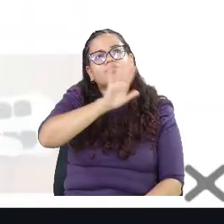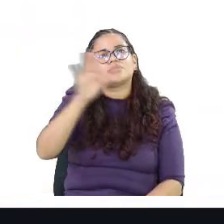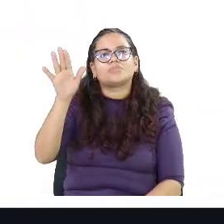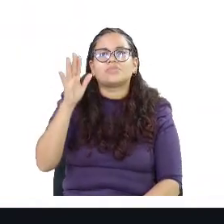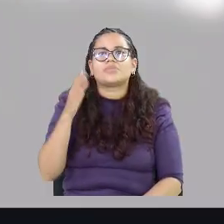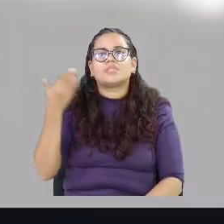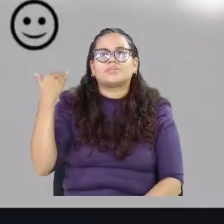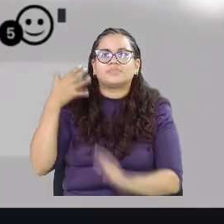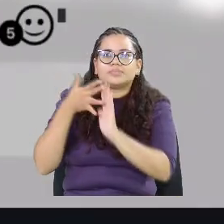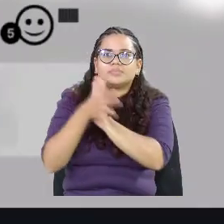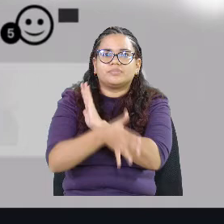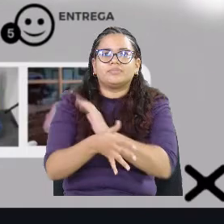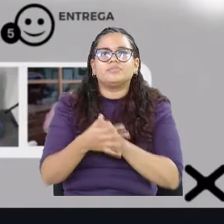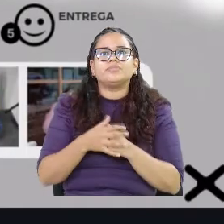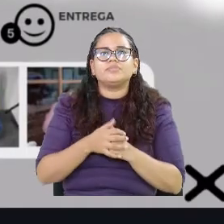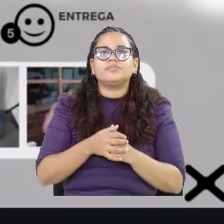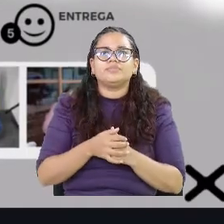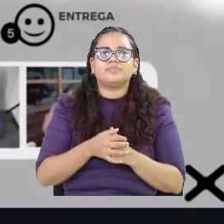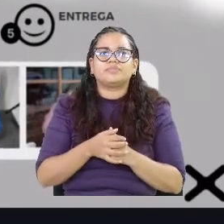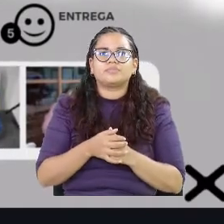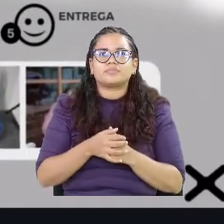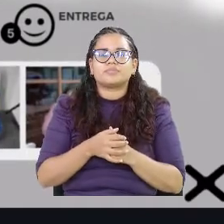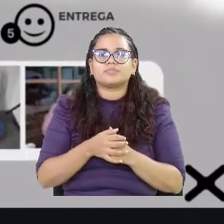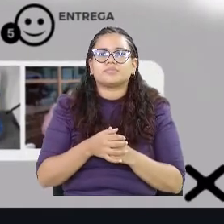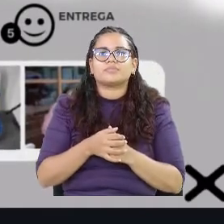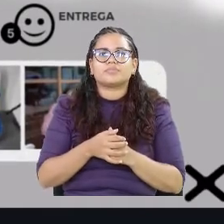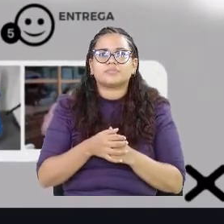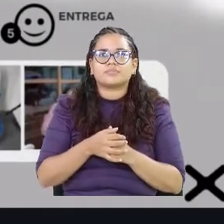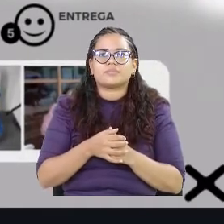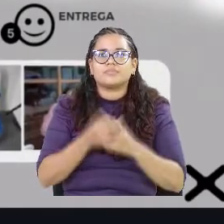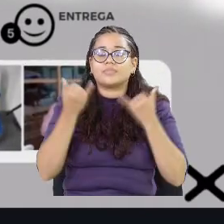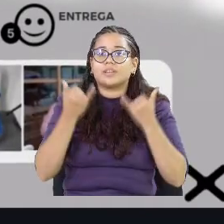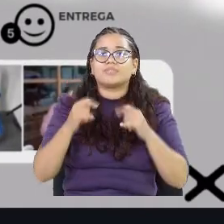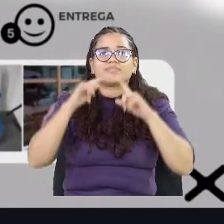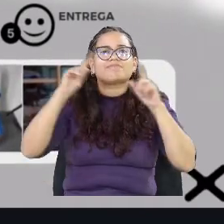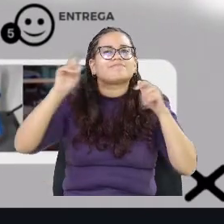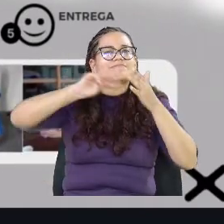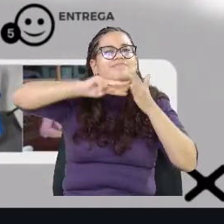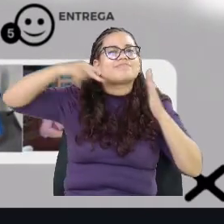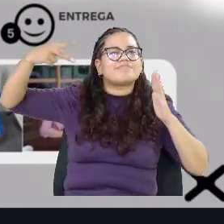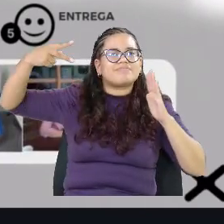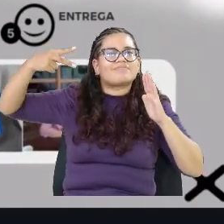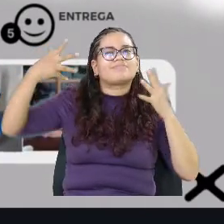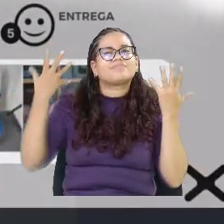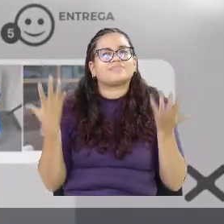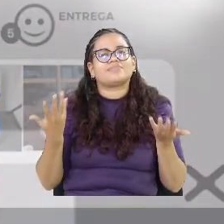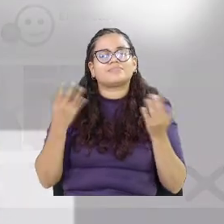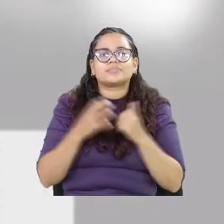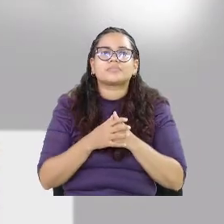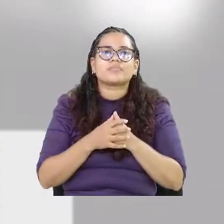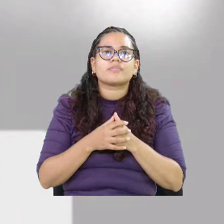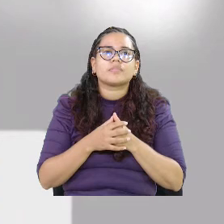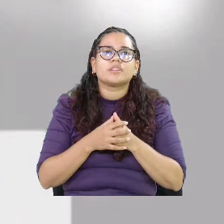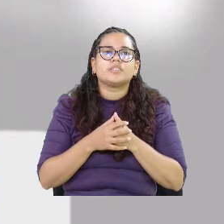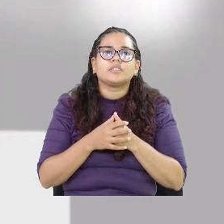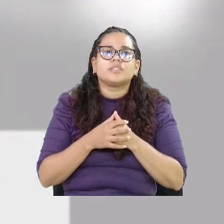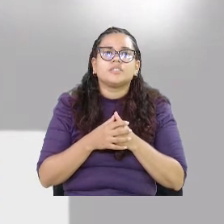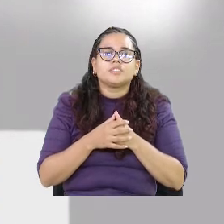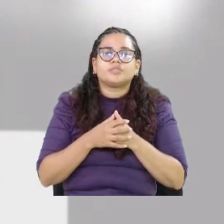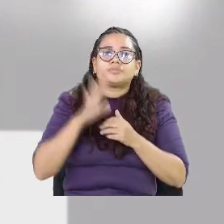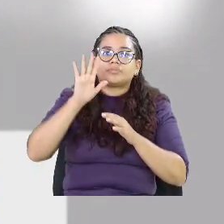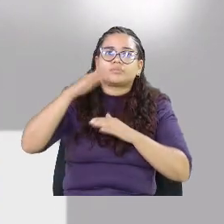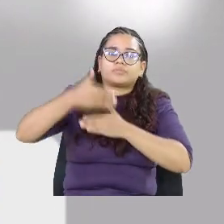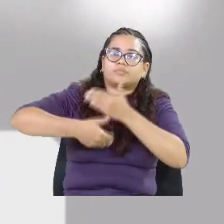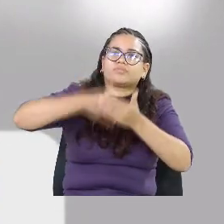antes. Ahorita vámonos un poquito más a la parte técnica, y es cómo el